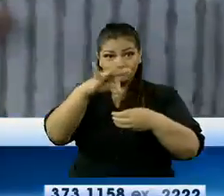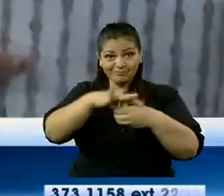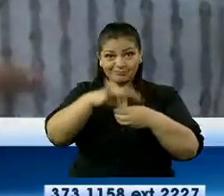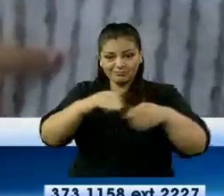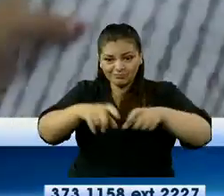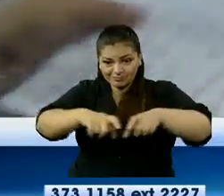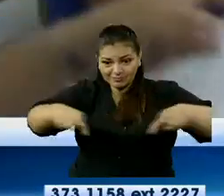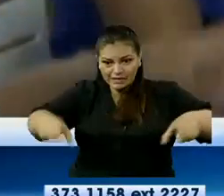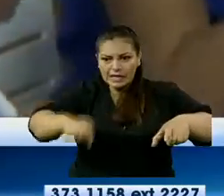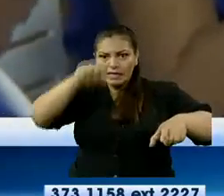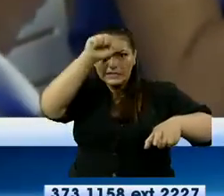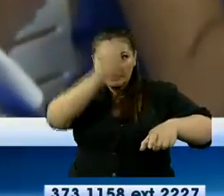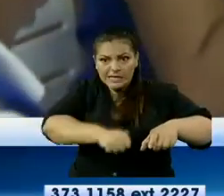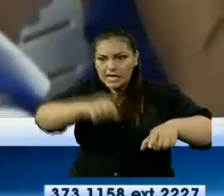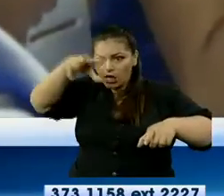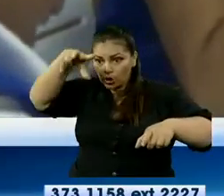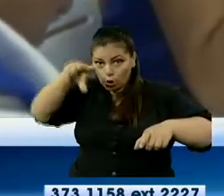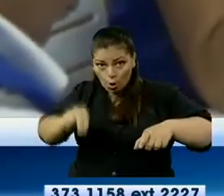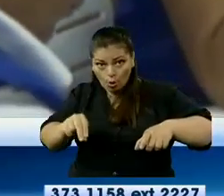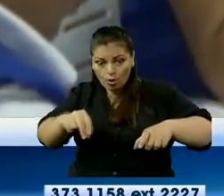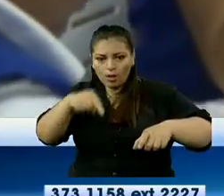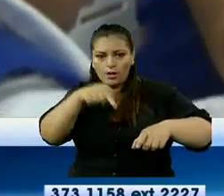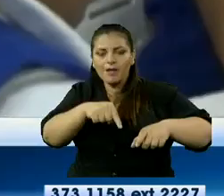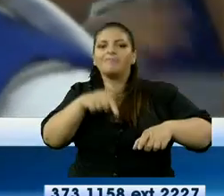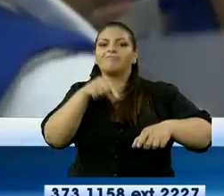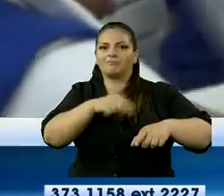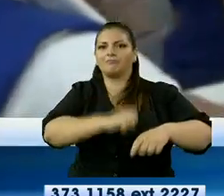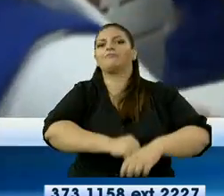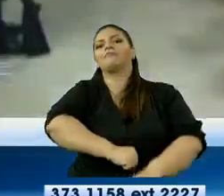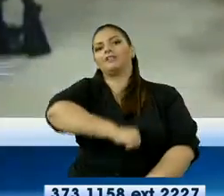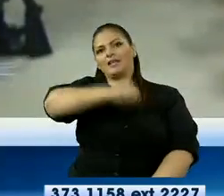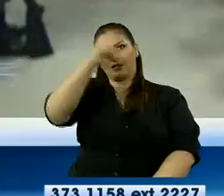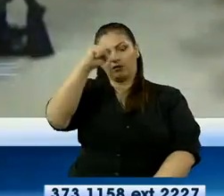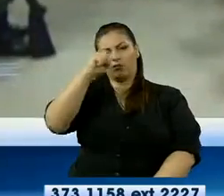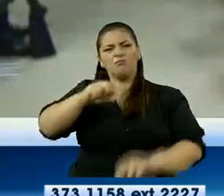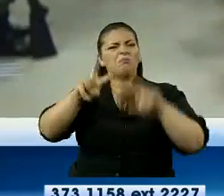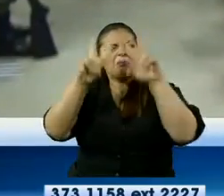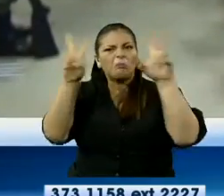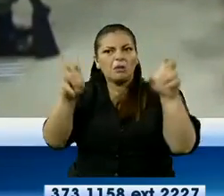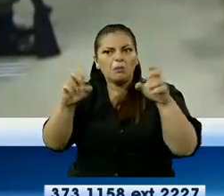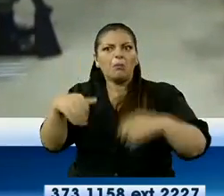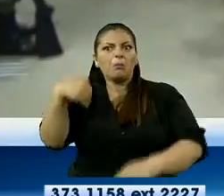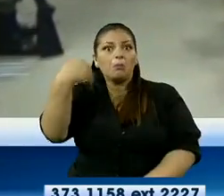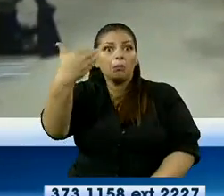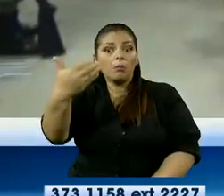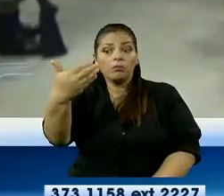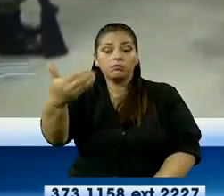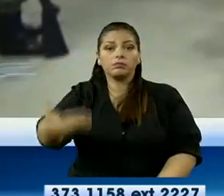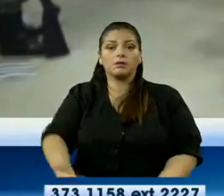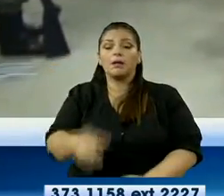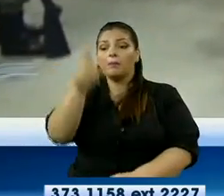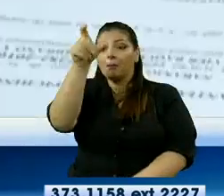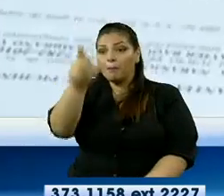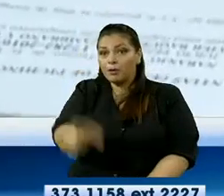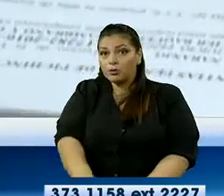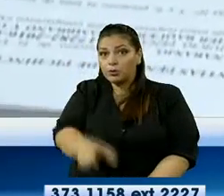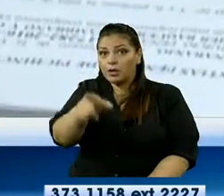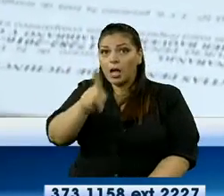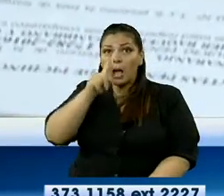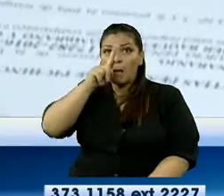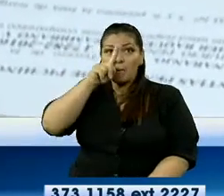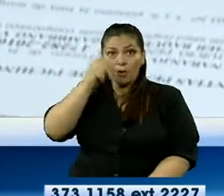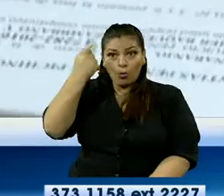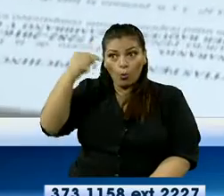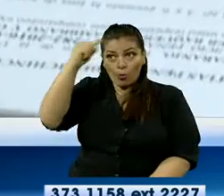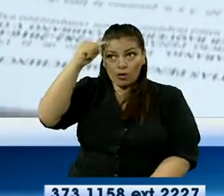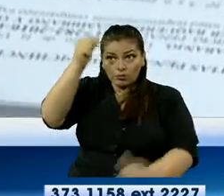para desempeñar una dignidad de elección popular o ser un servidor público se establezca como prohibición tener bienes o capitales de cualquier naturaleza